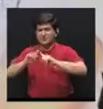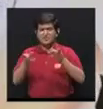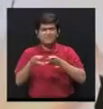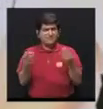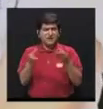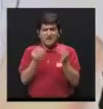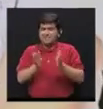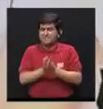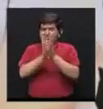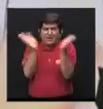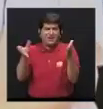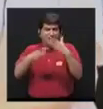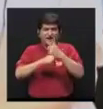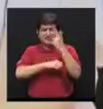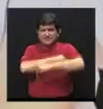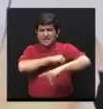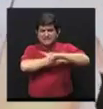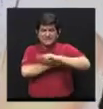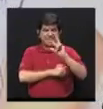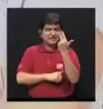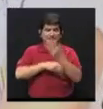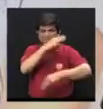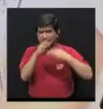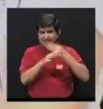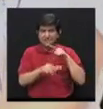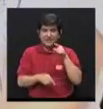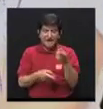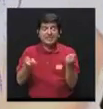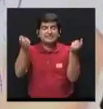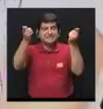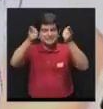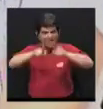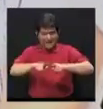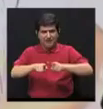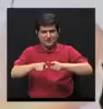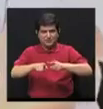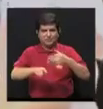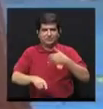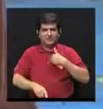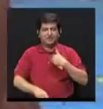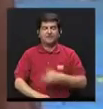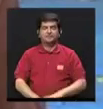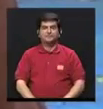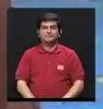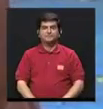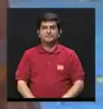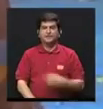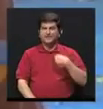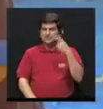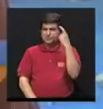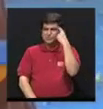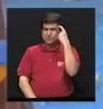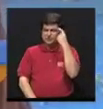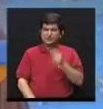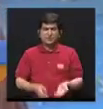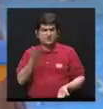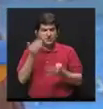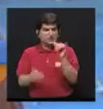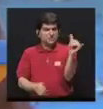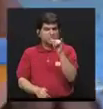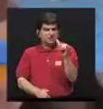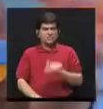se hacen en países del tercer mundo. Este es uno de los casos. Y bueno, me imagino que se presenta también como una